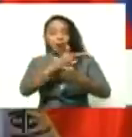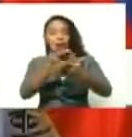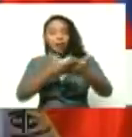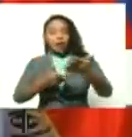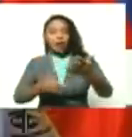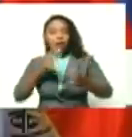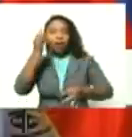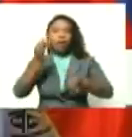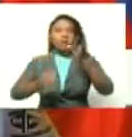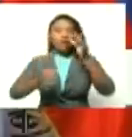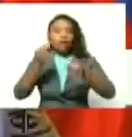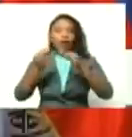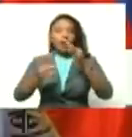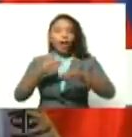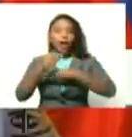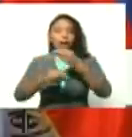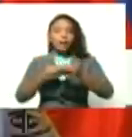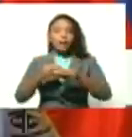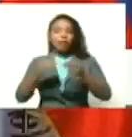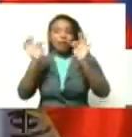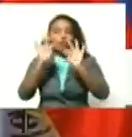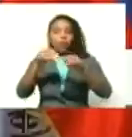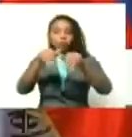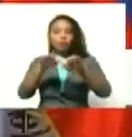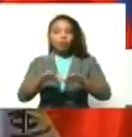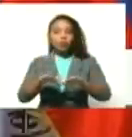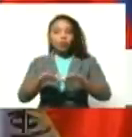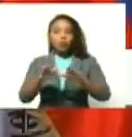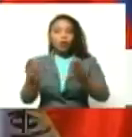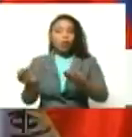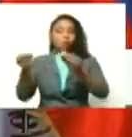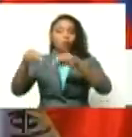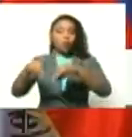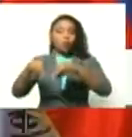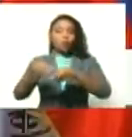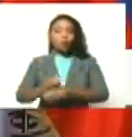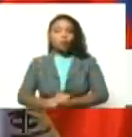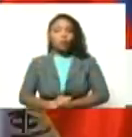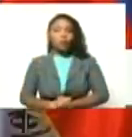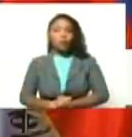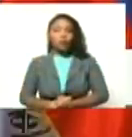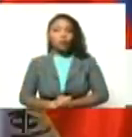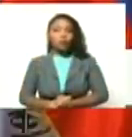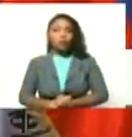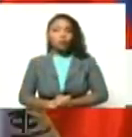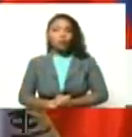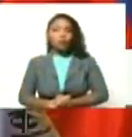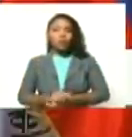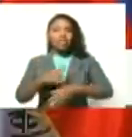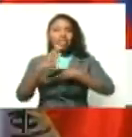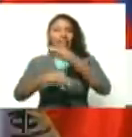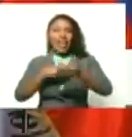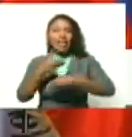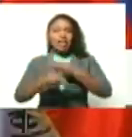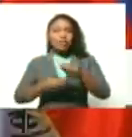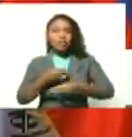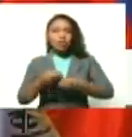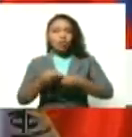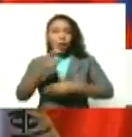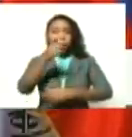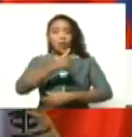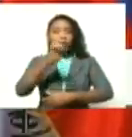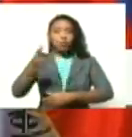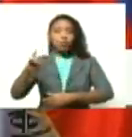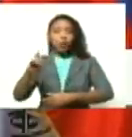del fiscal apelando con efecto suspensivo y lo acordó. ¿Qué implicó esto? Que las personas que